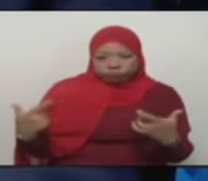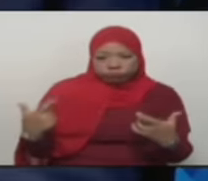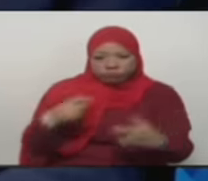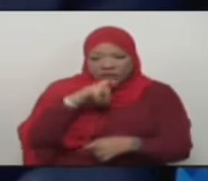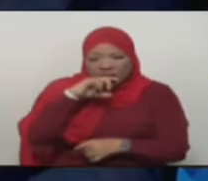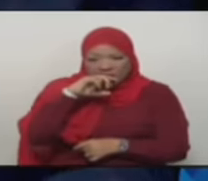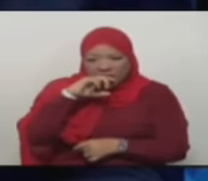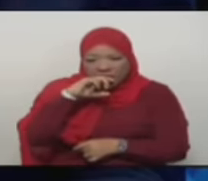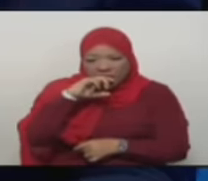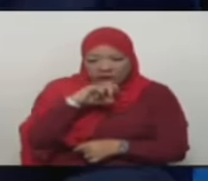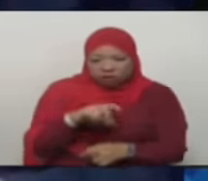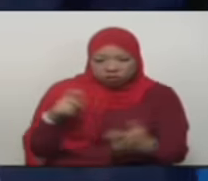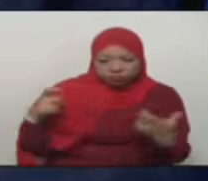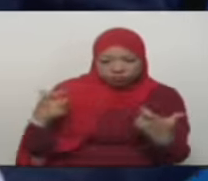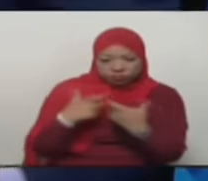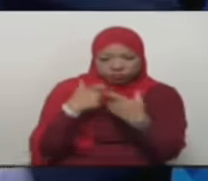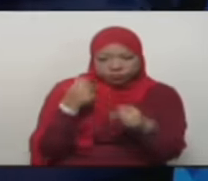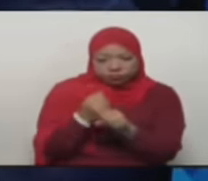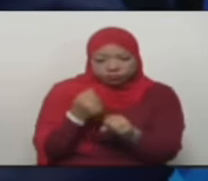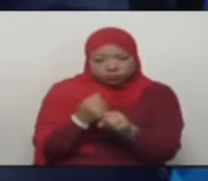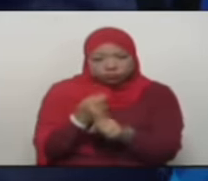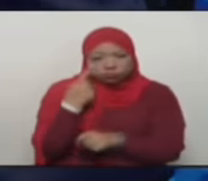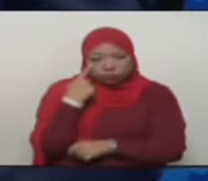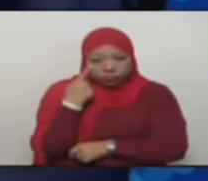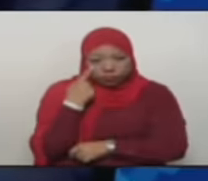todo, lo estaba diciendo